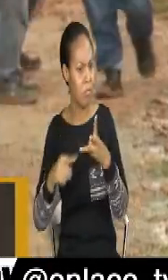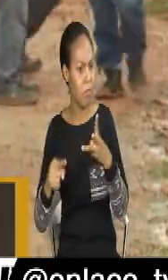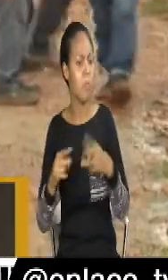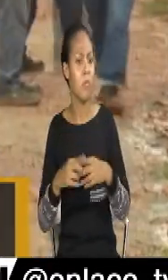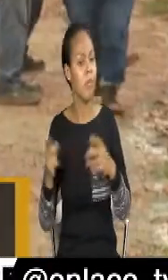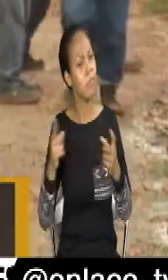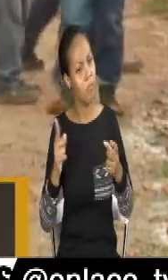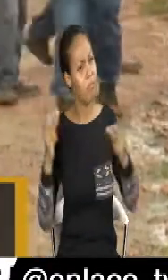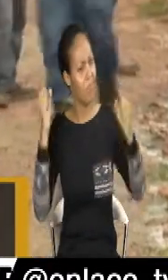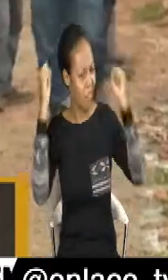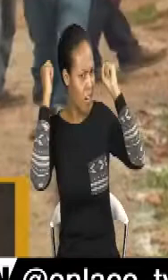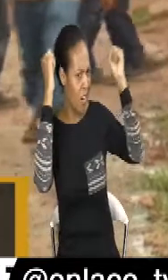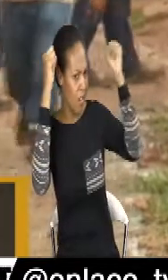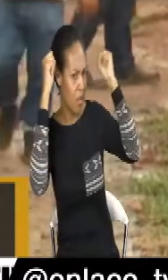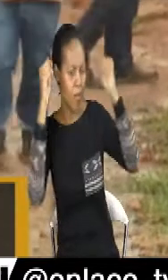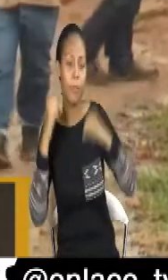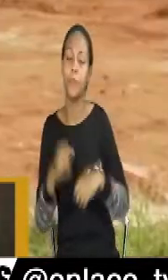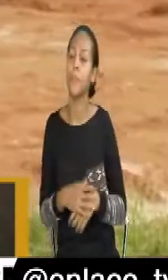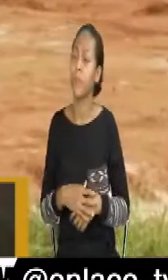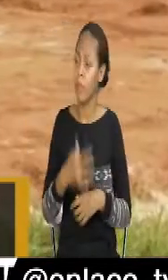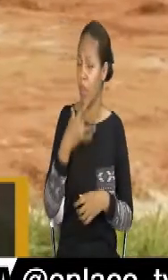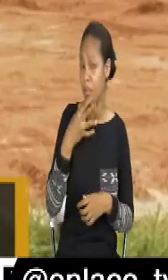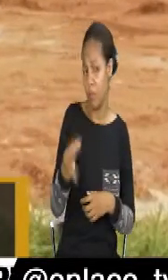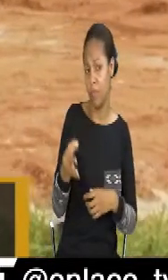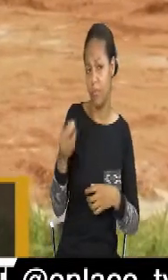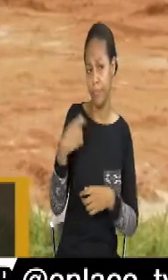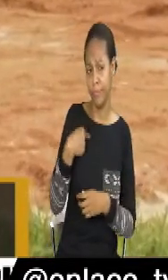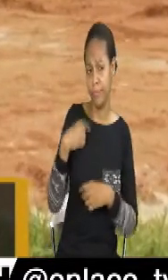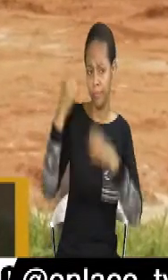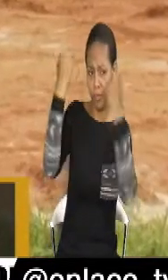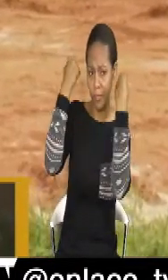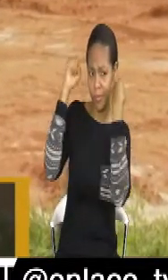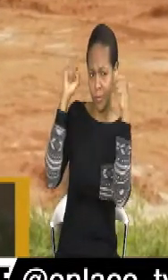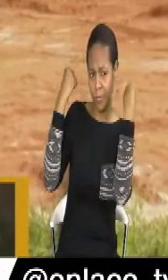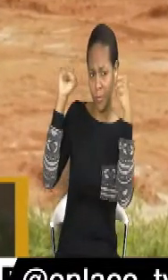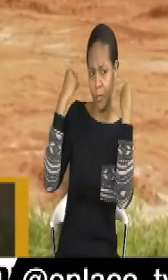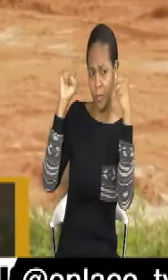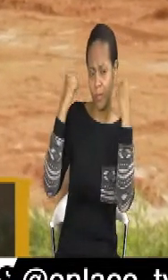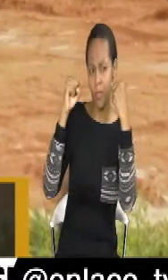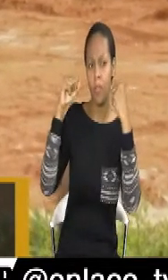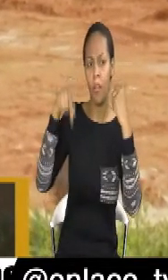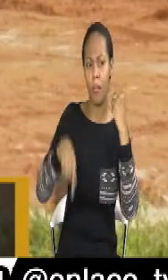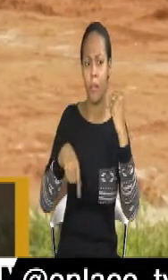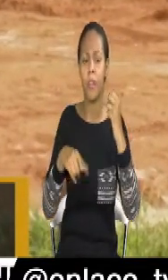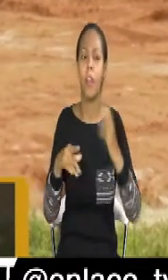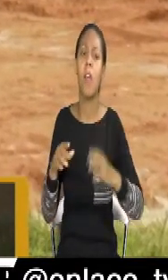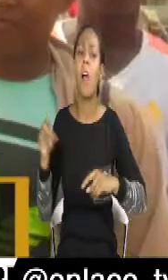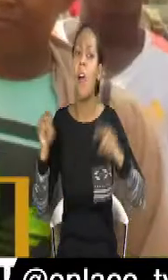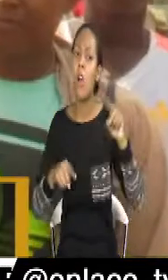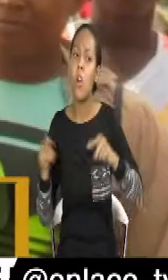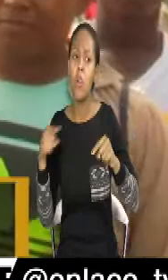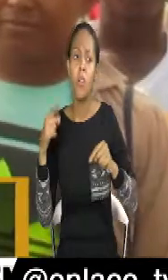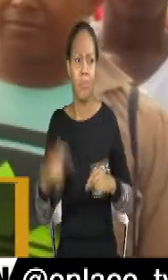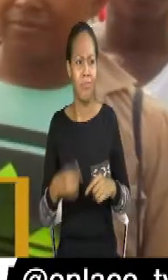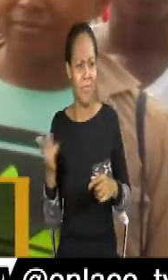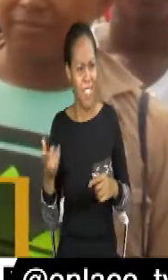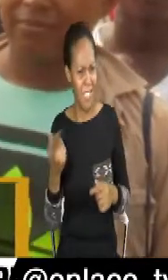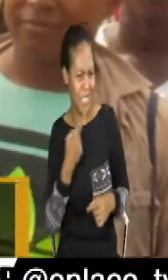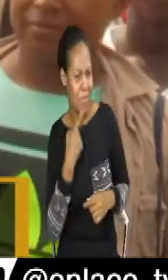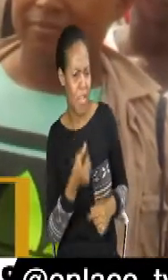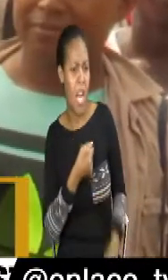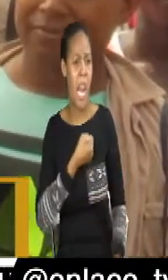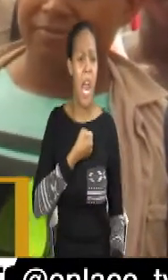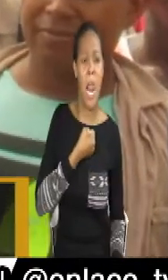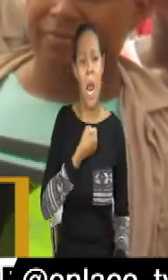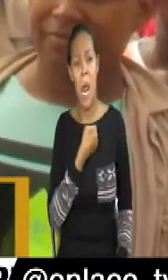preocupante en esta parte donde este abogado se atreve a hablar por los medios de comunicación desmintiendo muchos